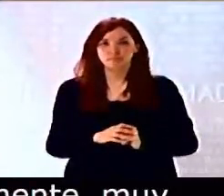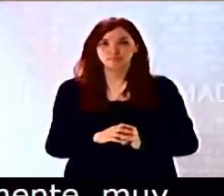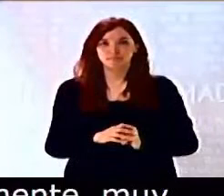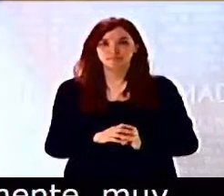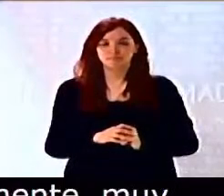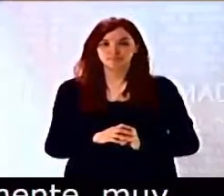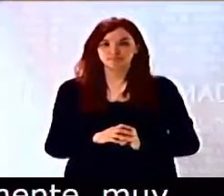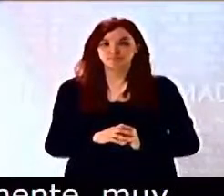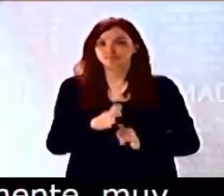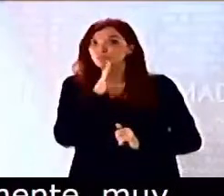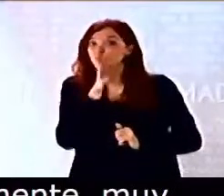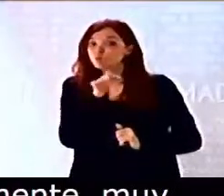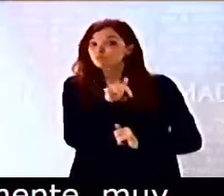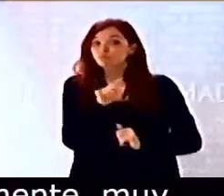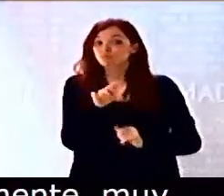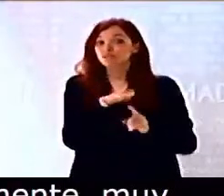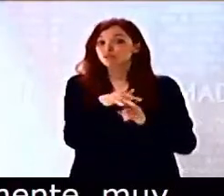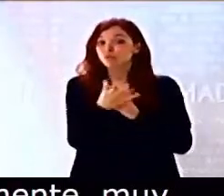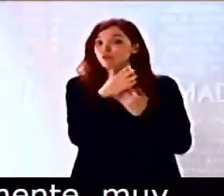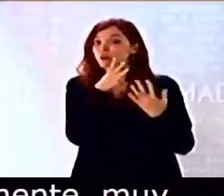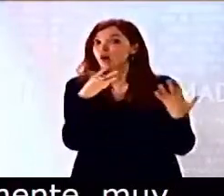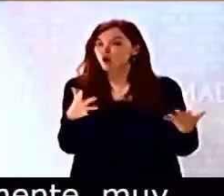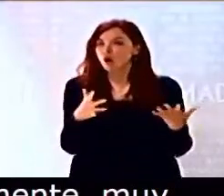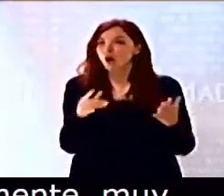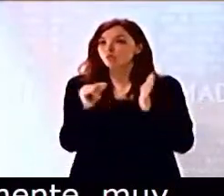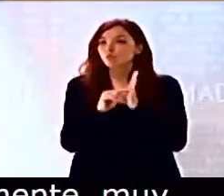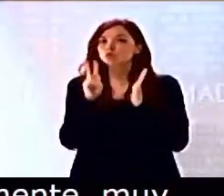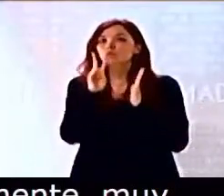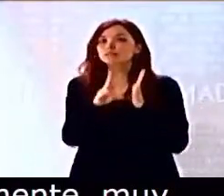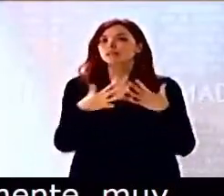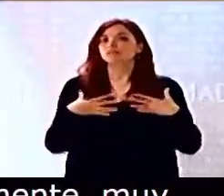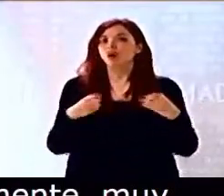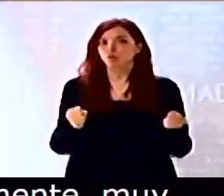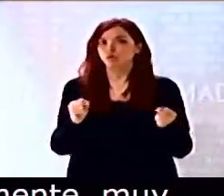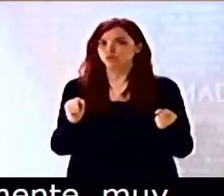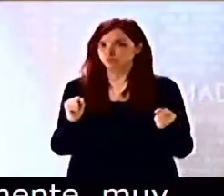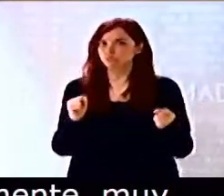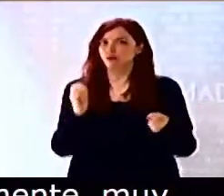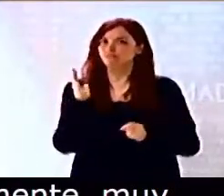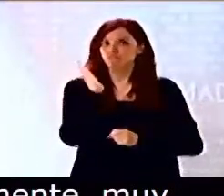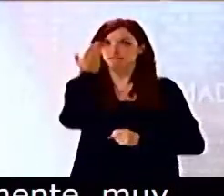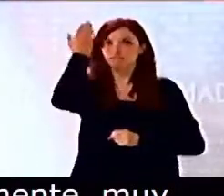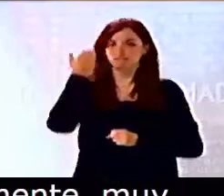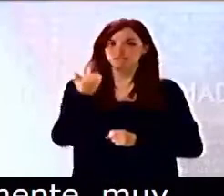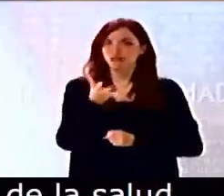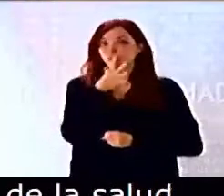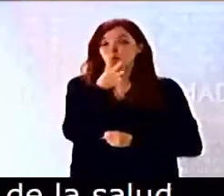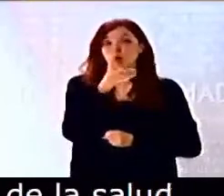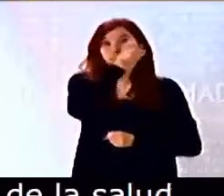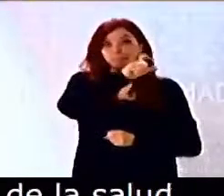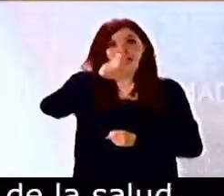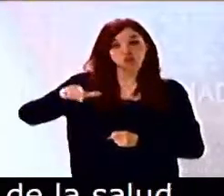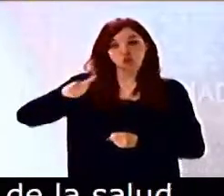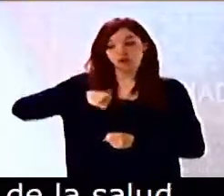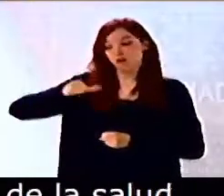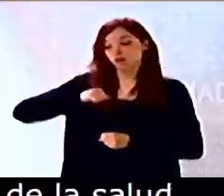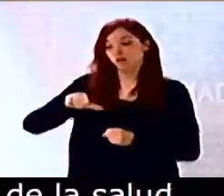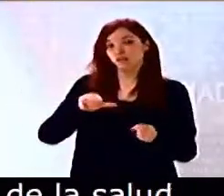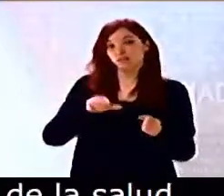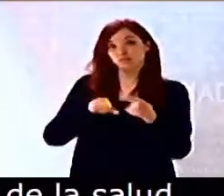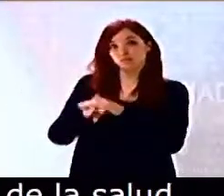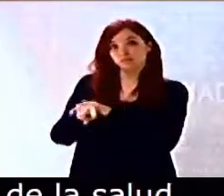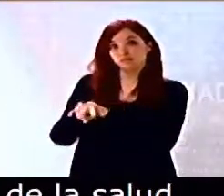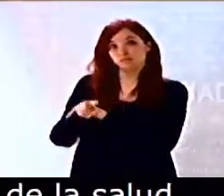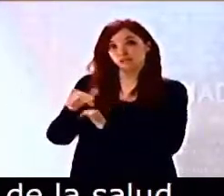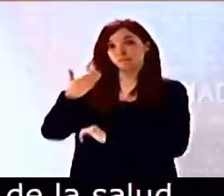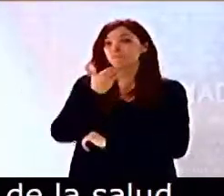con repercusiones desde el punto de vista de la salud, porque de los ingresados en el Hospital de Mérida,